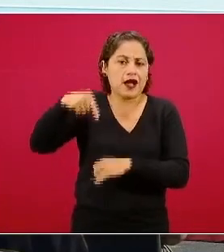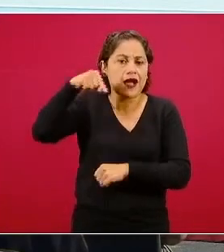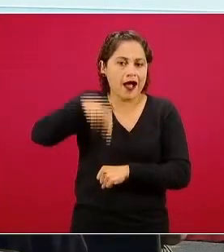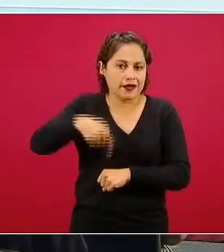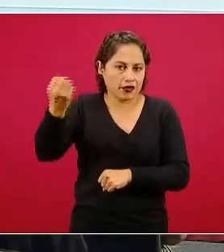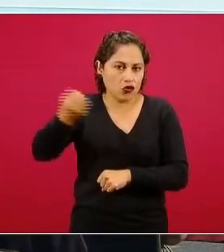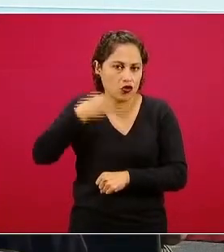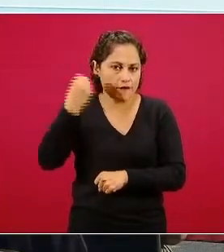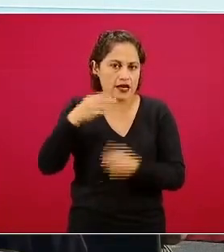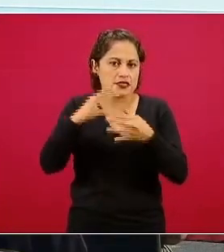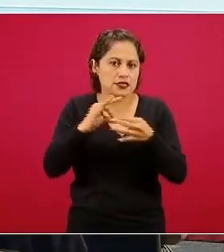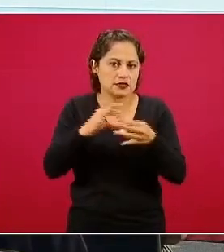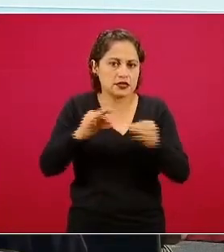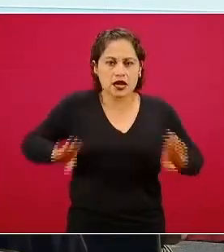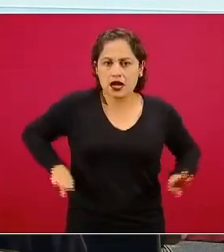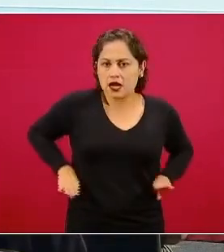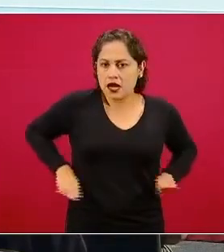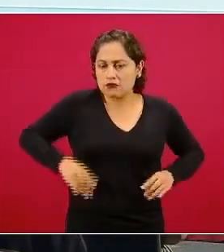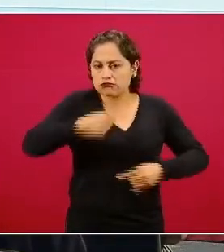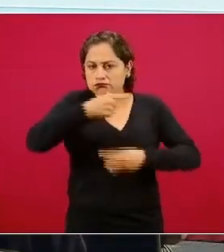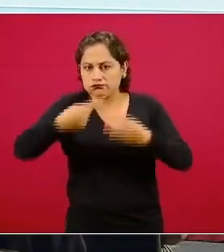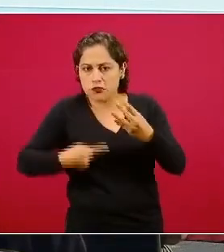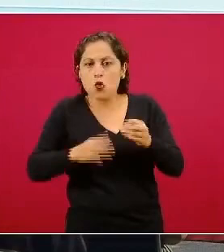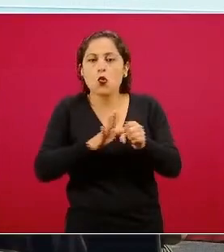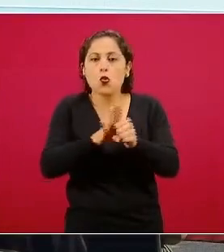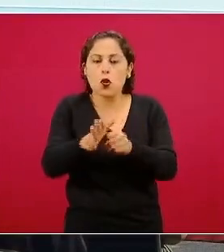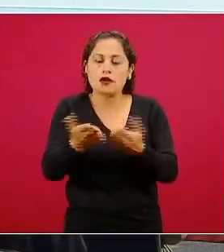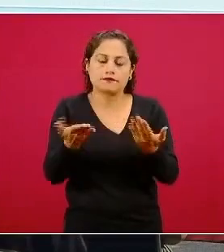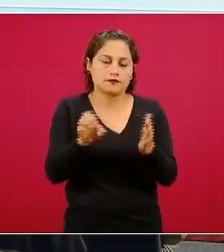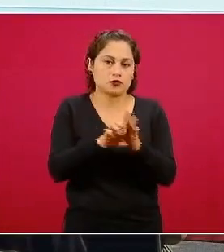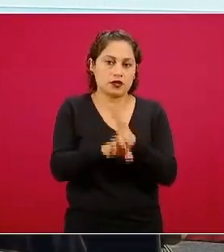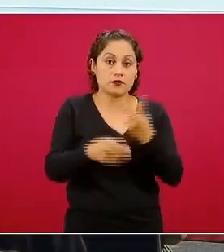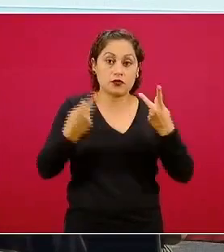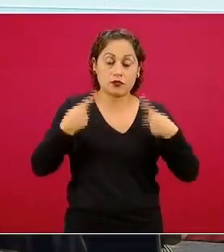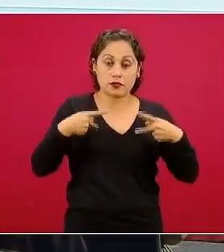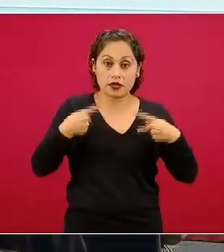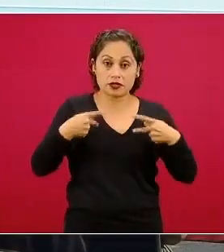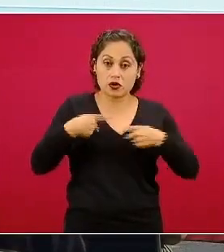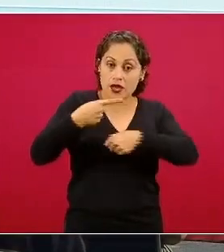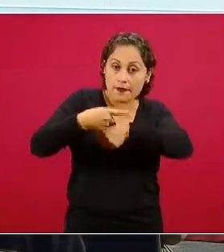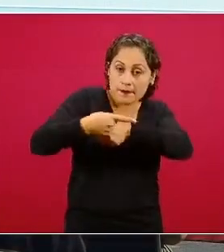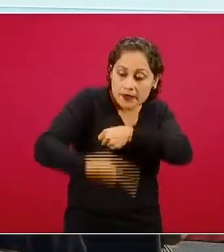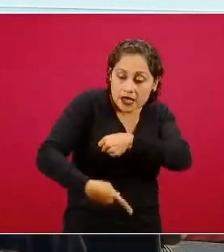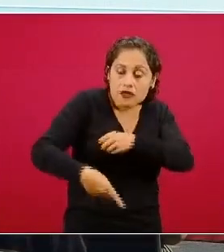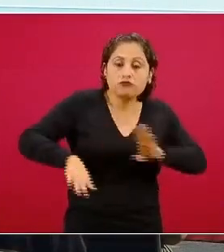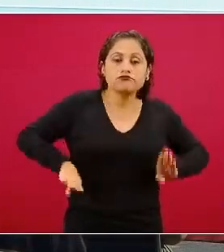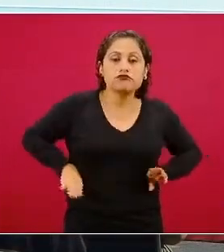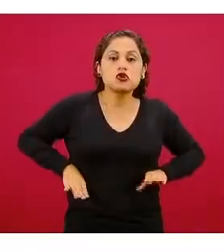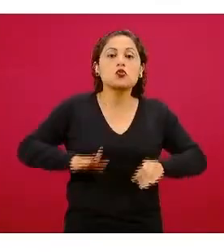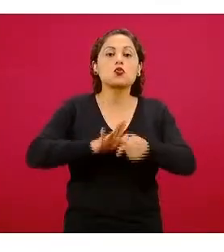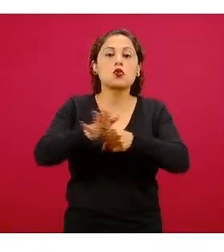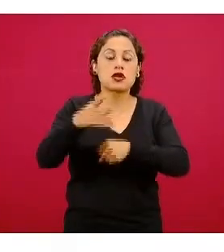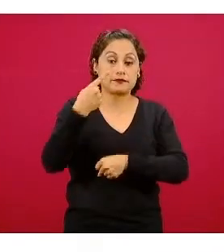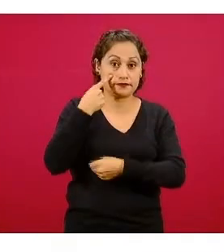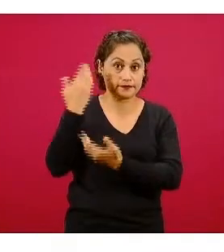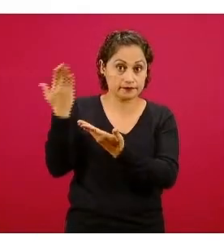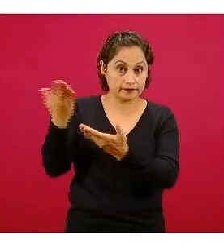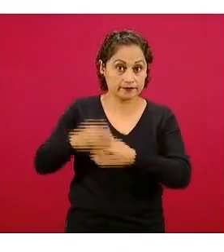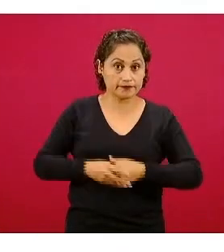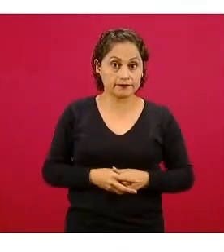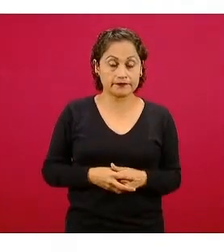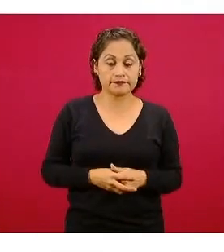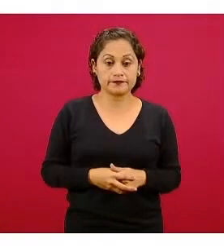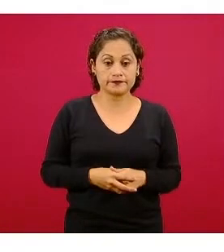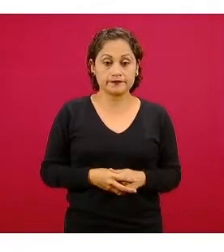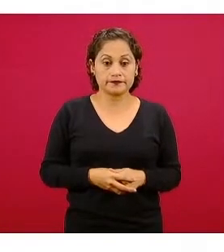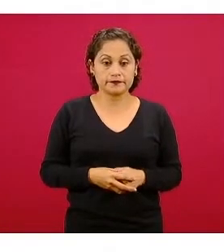las conferencias de COVID, que tiene que ver con personas que tienen ciertos factores de riesgo. Aquí estoy señalando las personas que tienen factores de